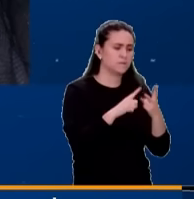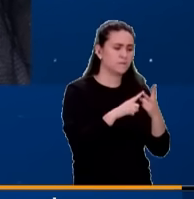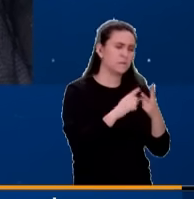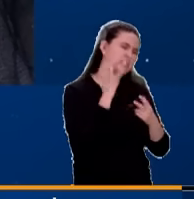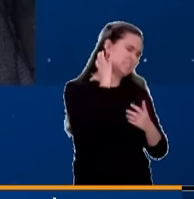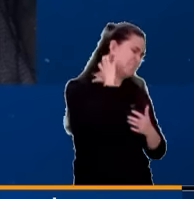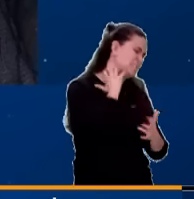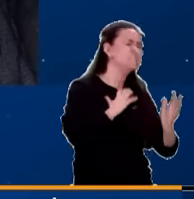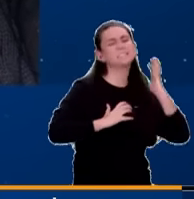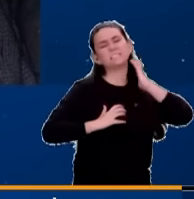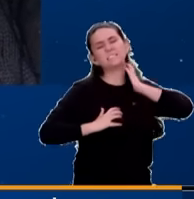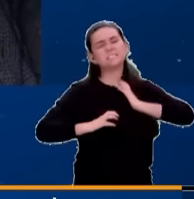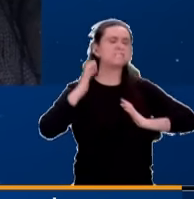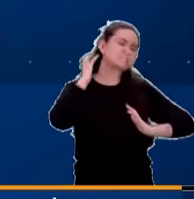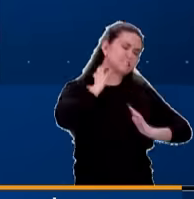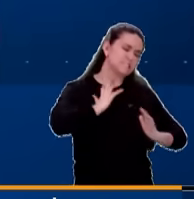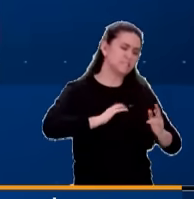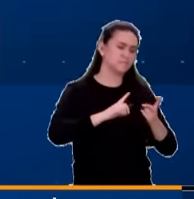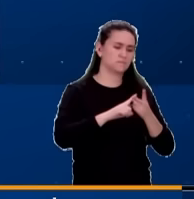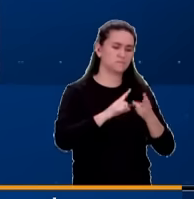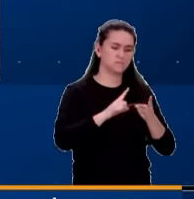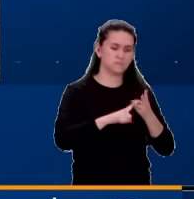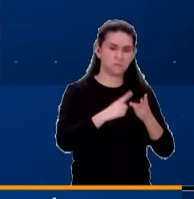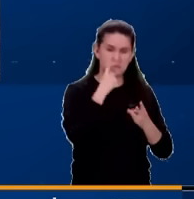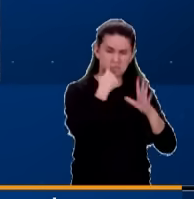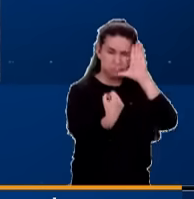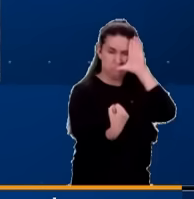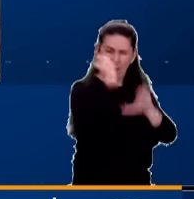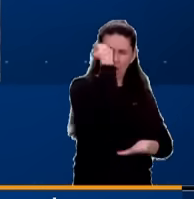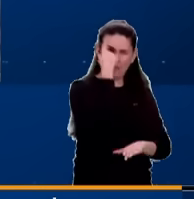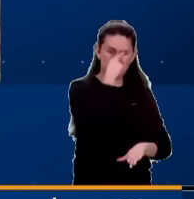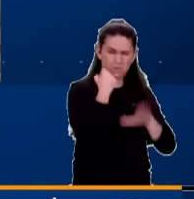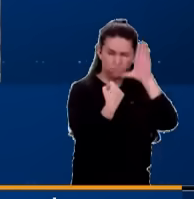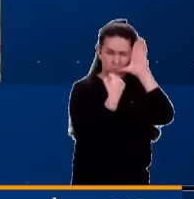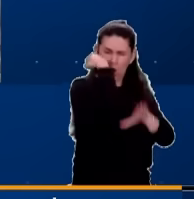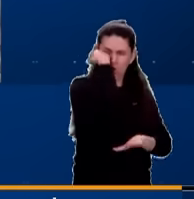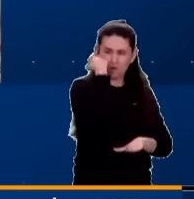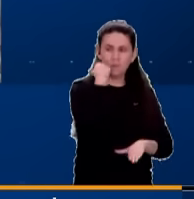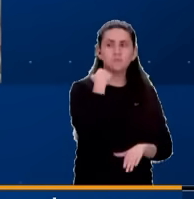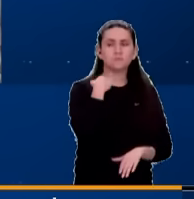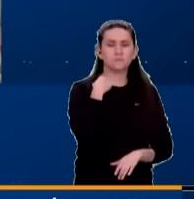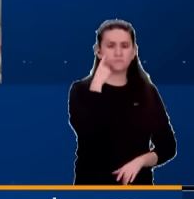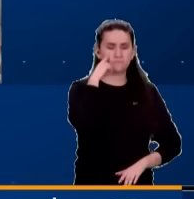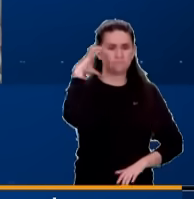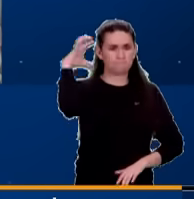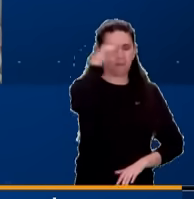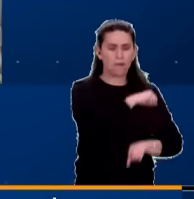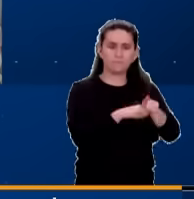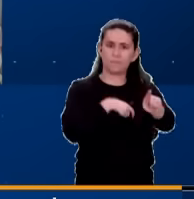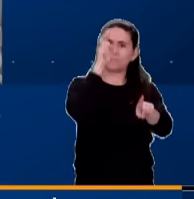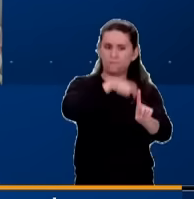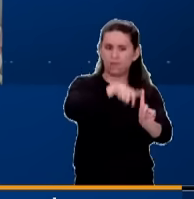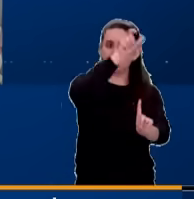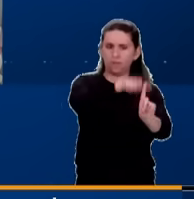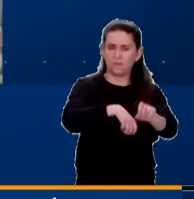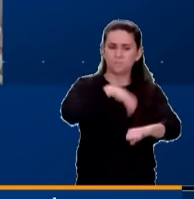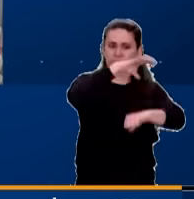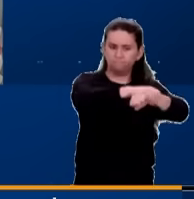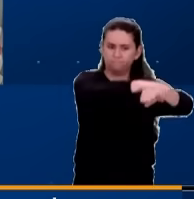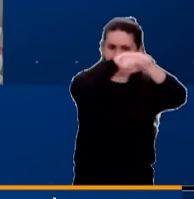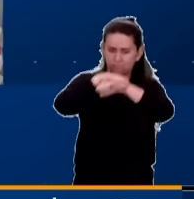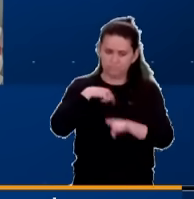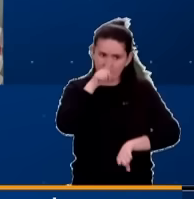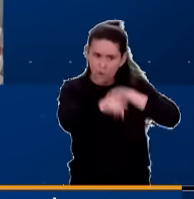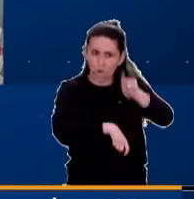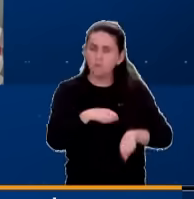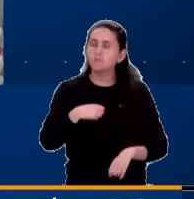nuca, que tenía un puño en el ojo, entonces la policía dijo, no, pues vamos a retenerlo para indagarlo, pero cuando la